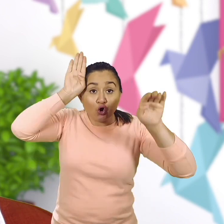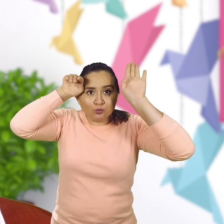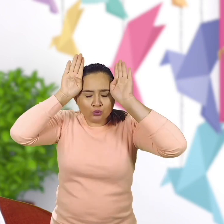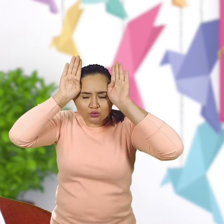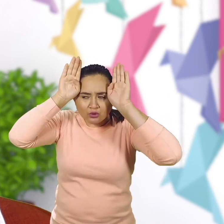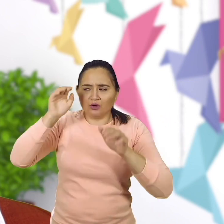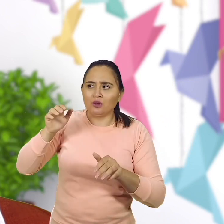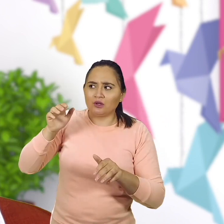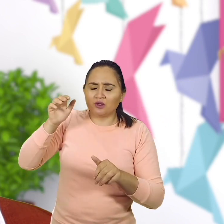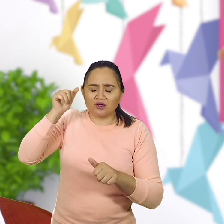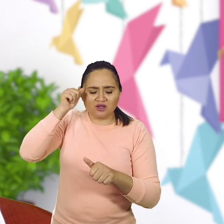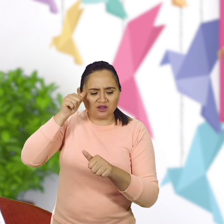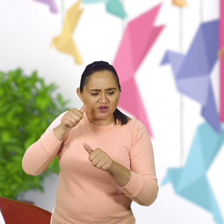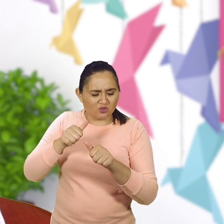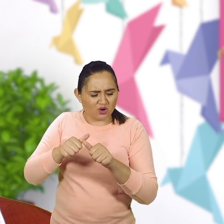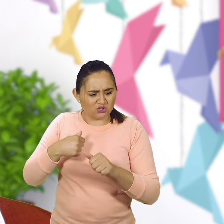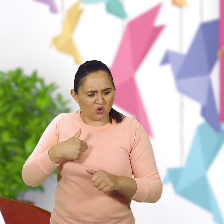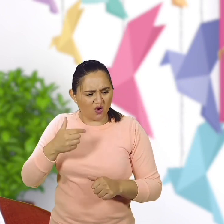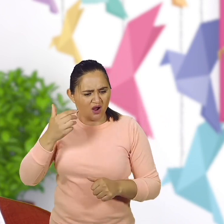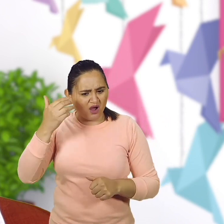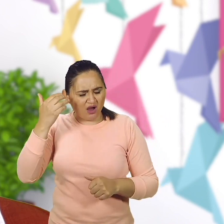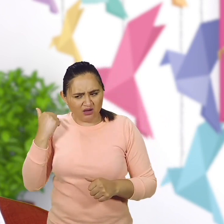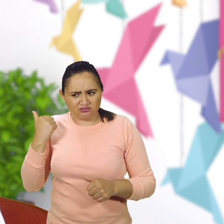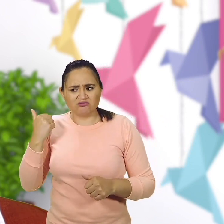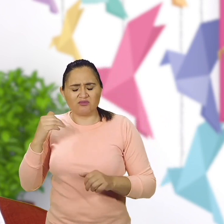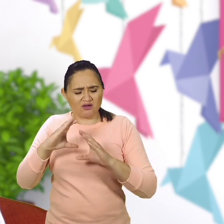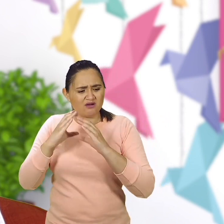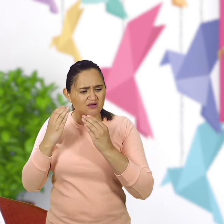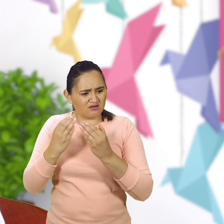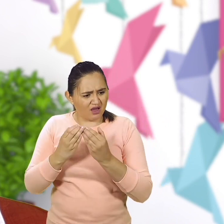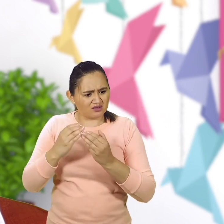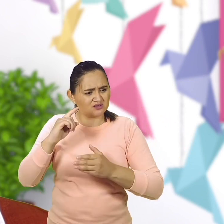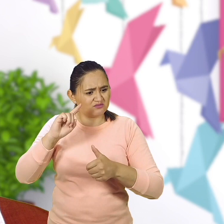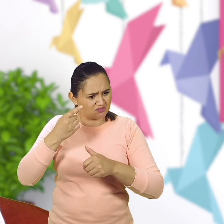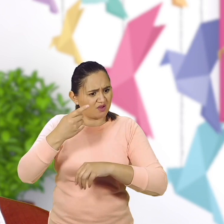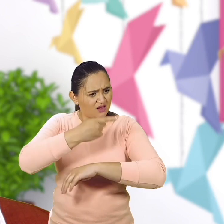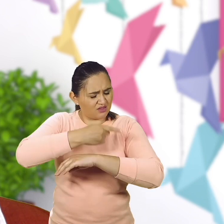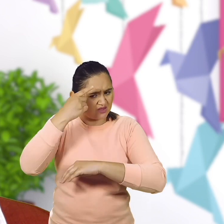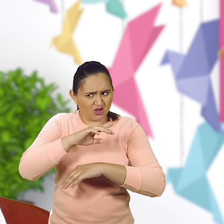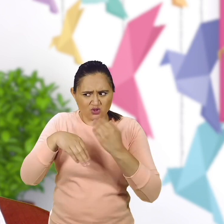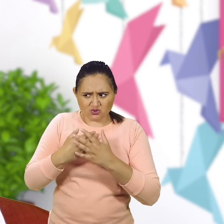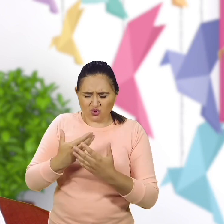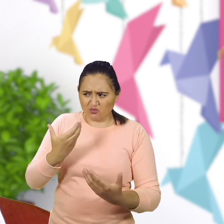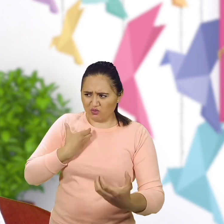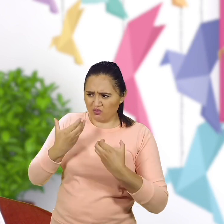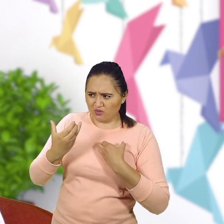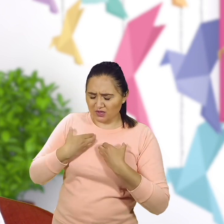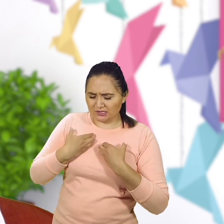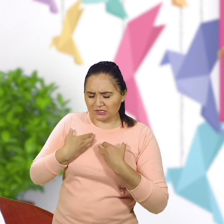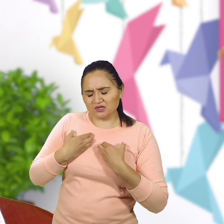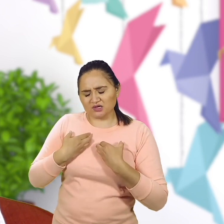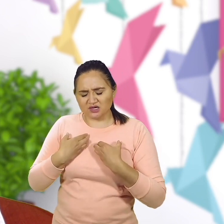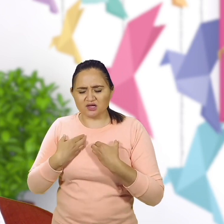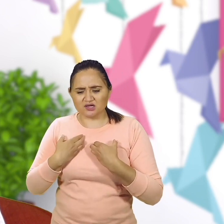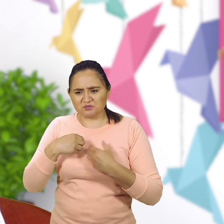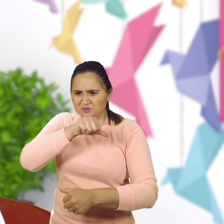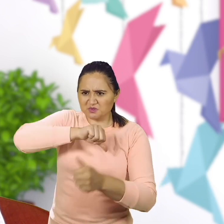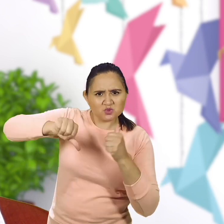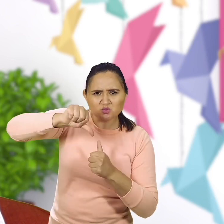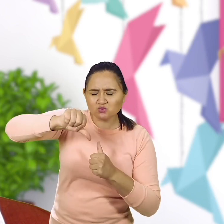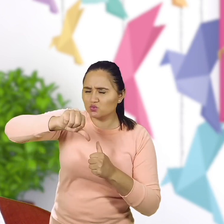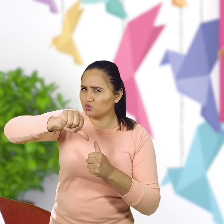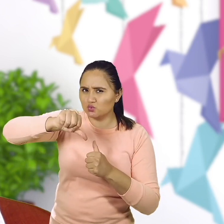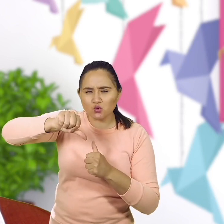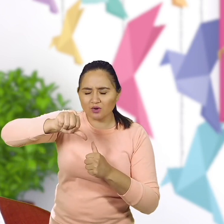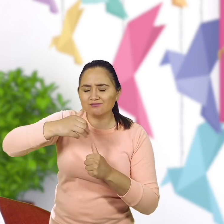Bruno se acordó de cómo se había sentido el primer día de clases y le dio pena ver a Miguel en la misma situación. Así que decidió